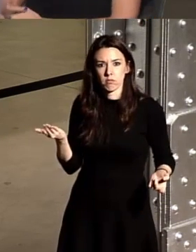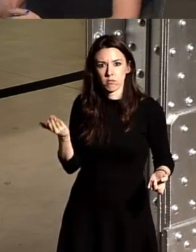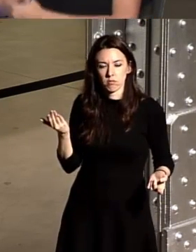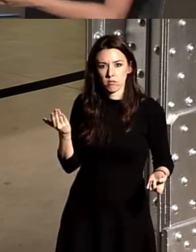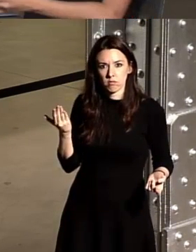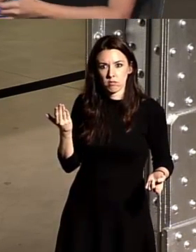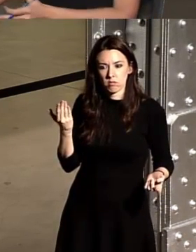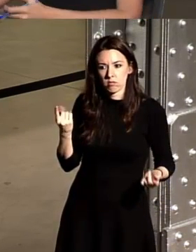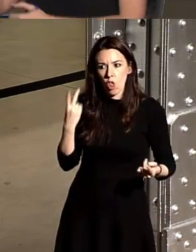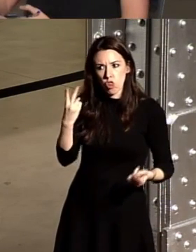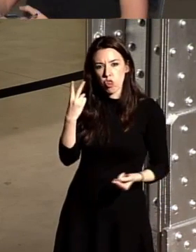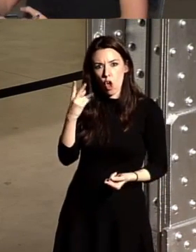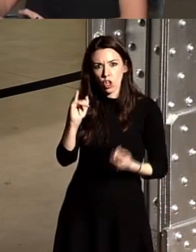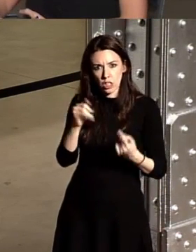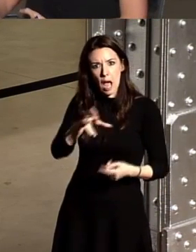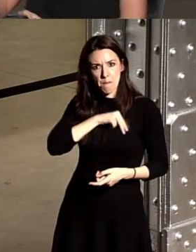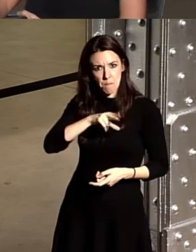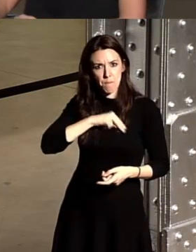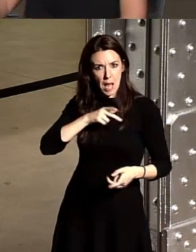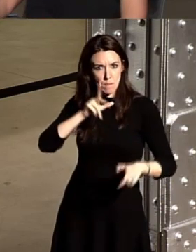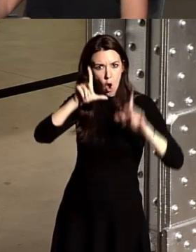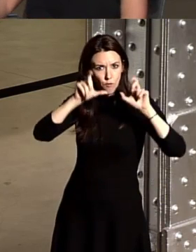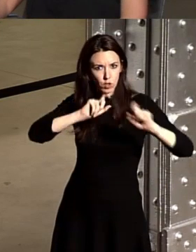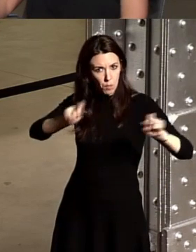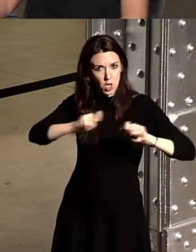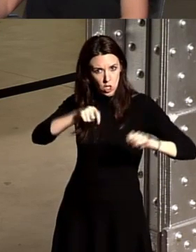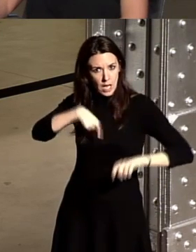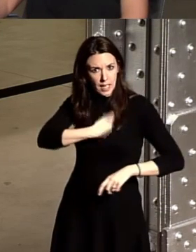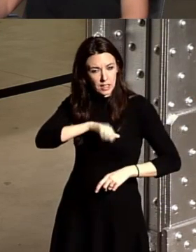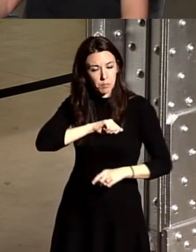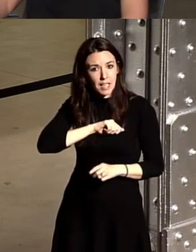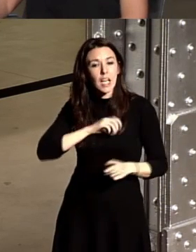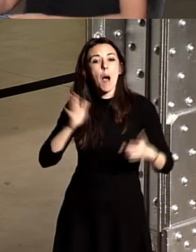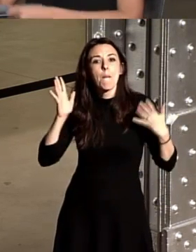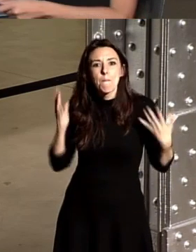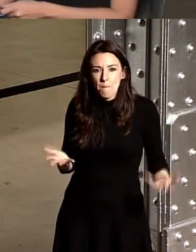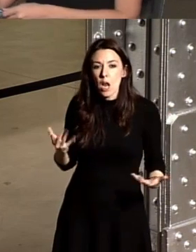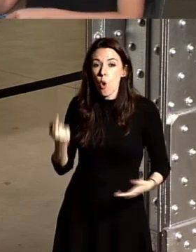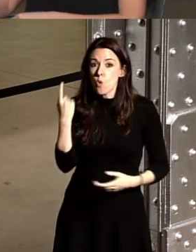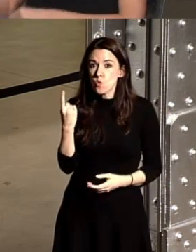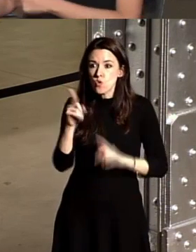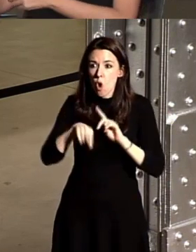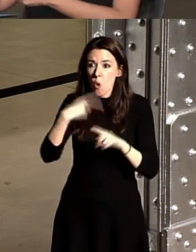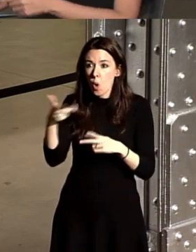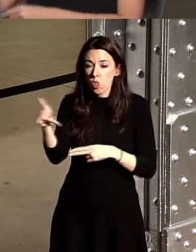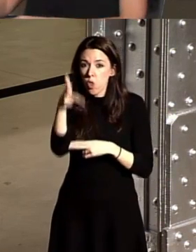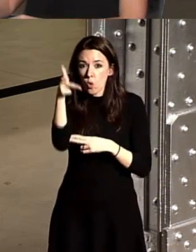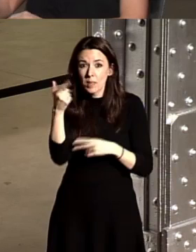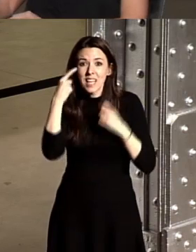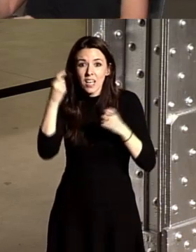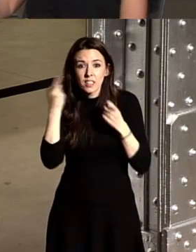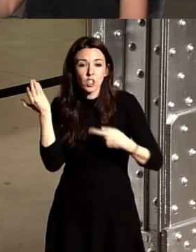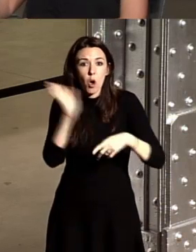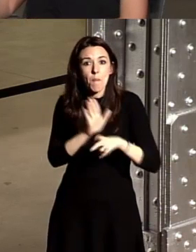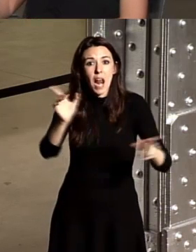ganado, bueno, dos de ellos tienen un premio Pulitzer aquí en España, y sin embargo ellos Uno de ellos luego hizo un documental, intentó colocarlo en alguna